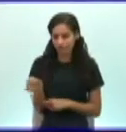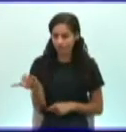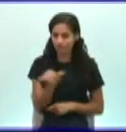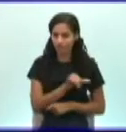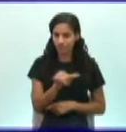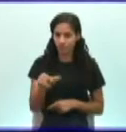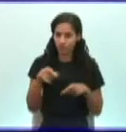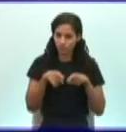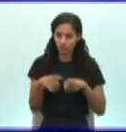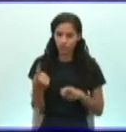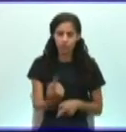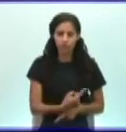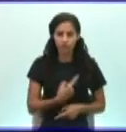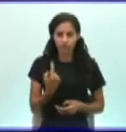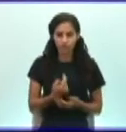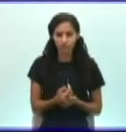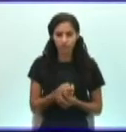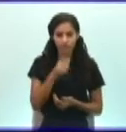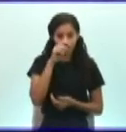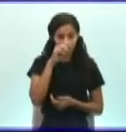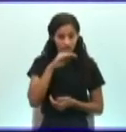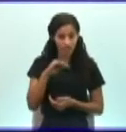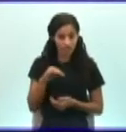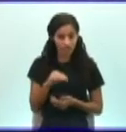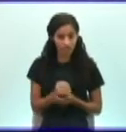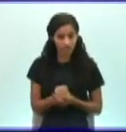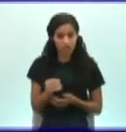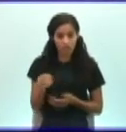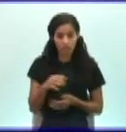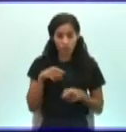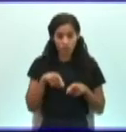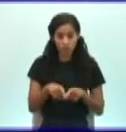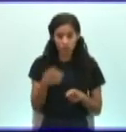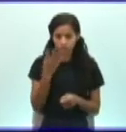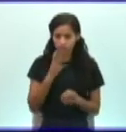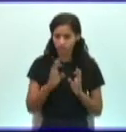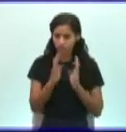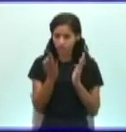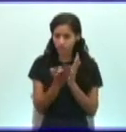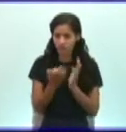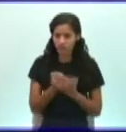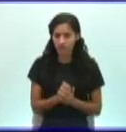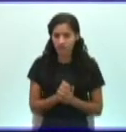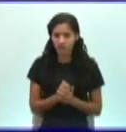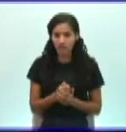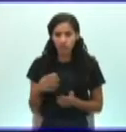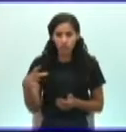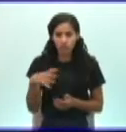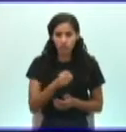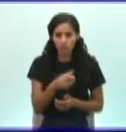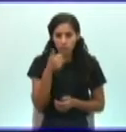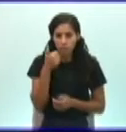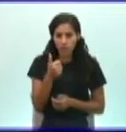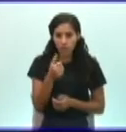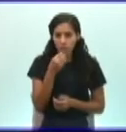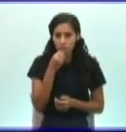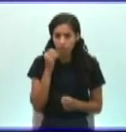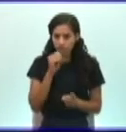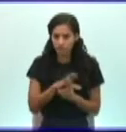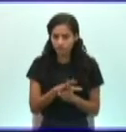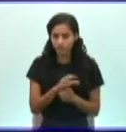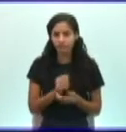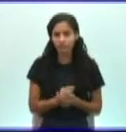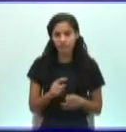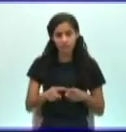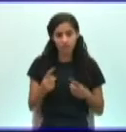me acompañan. Mis niños están en compañía de sus familiares y con todo listo para este espacio,